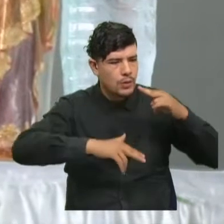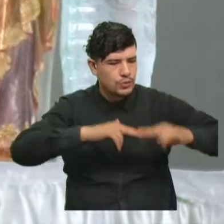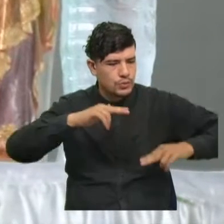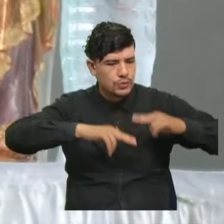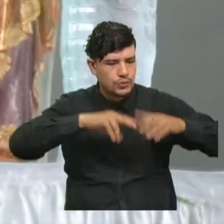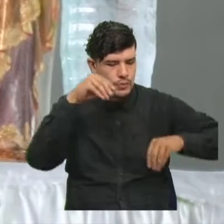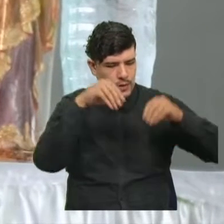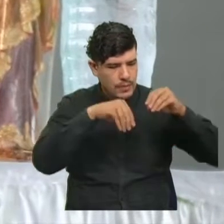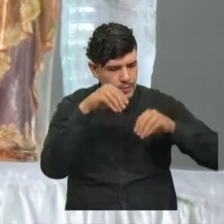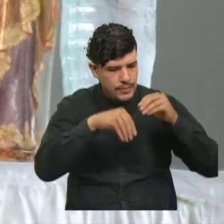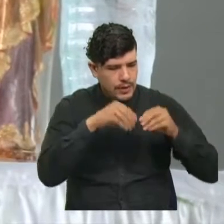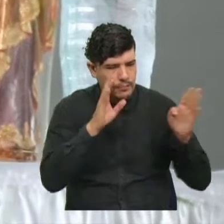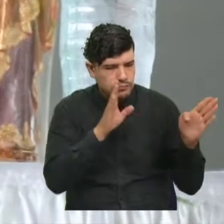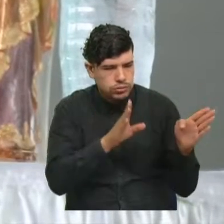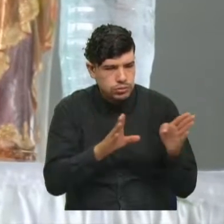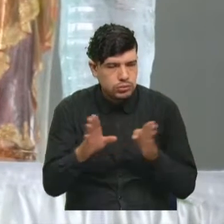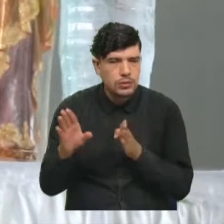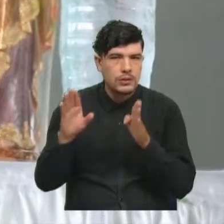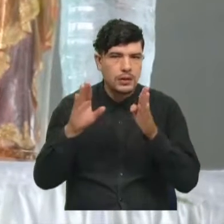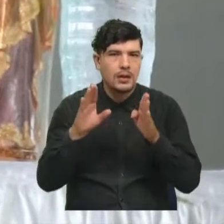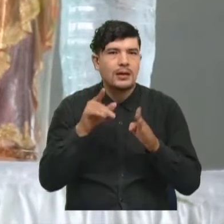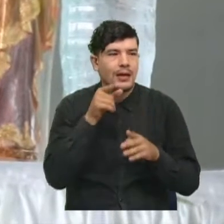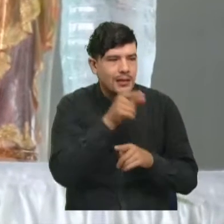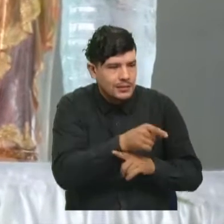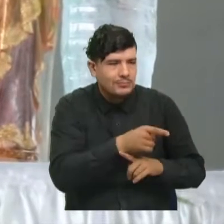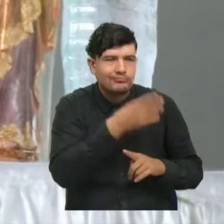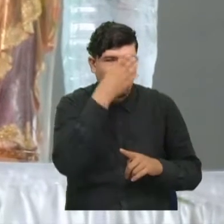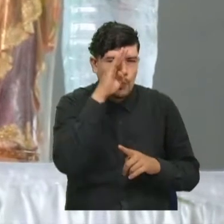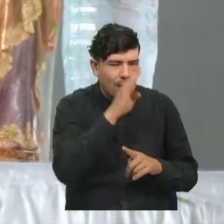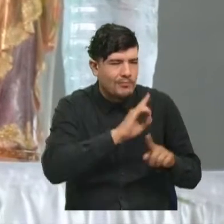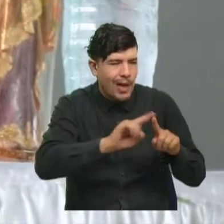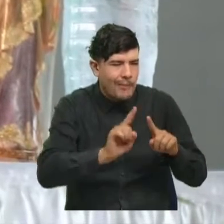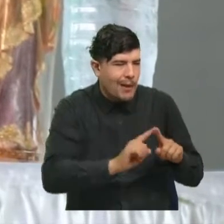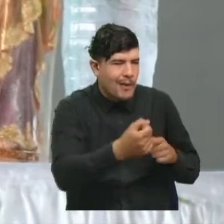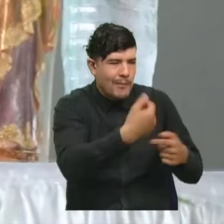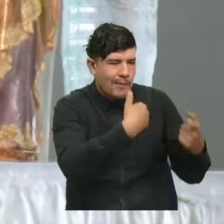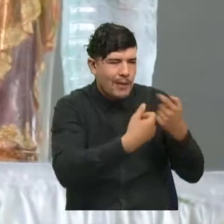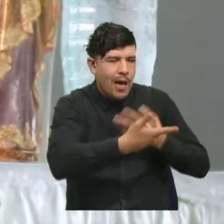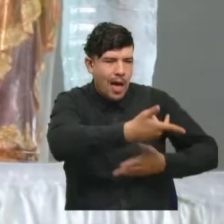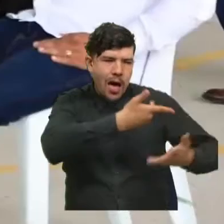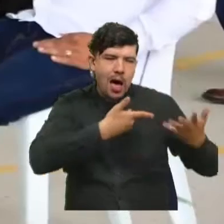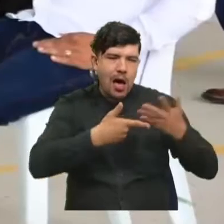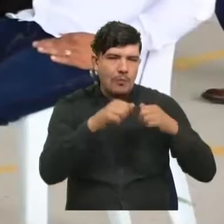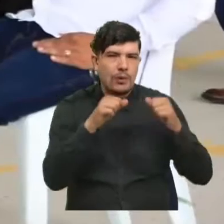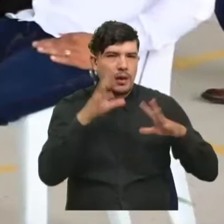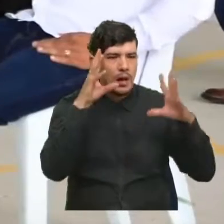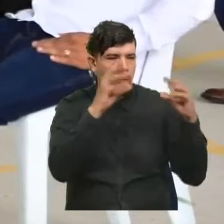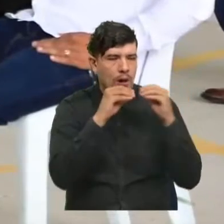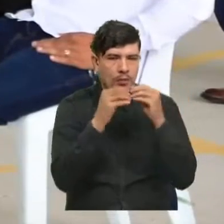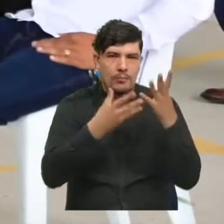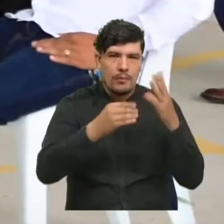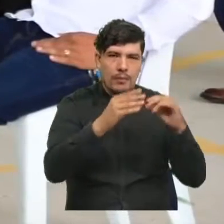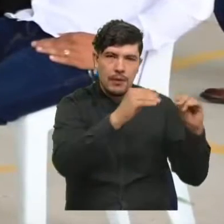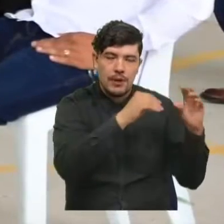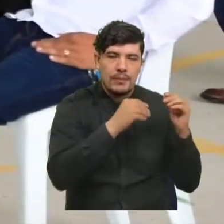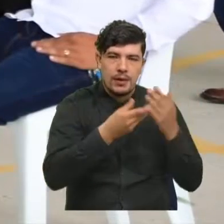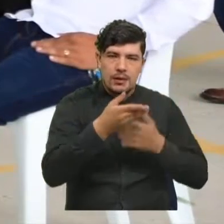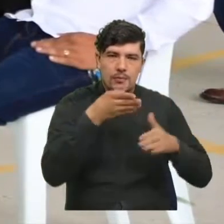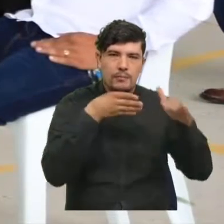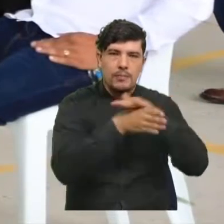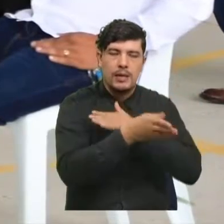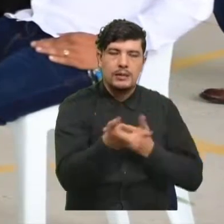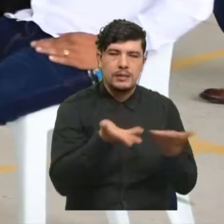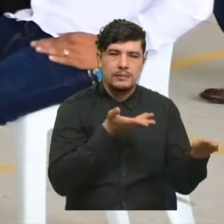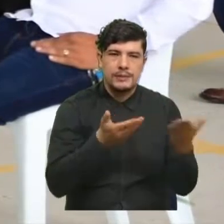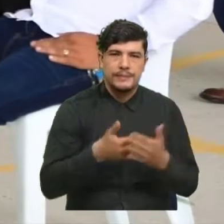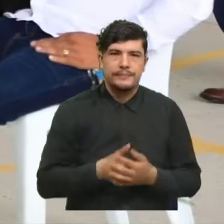se quieren lograr para poder mejorar y acceder a muchos servicios así como estuvimos también con con los